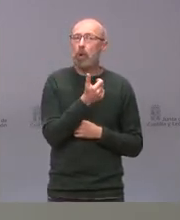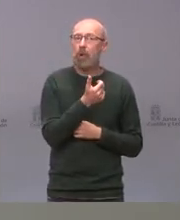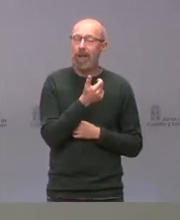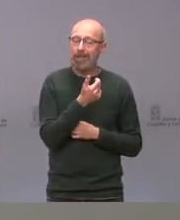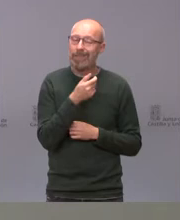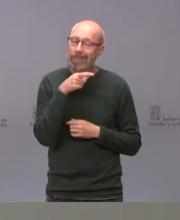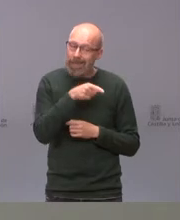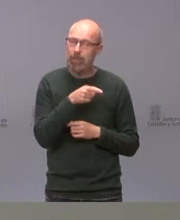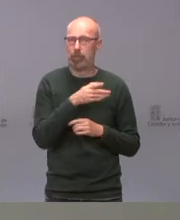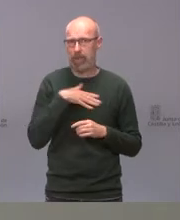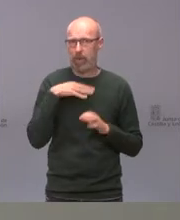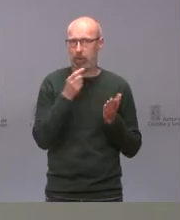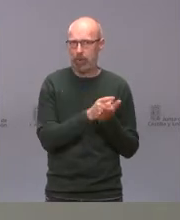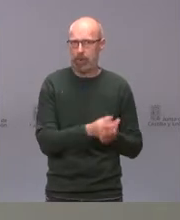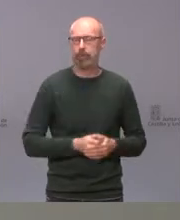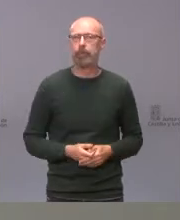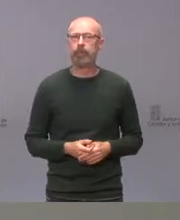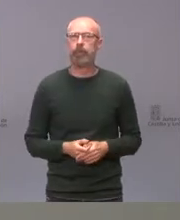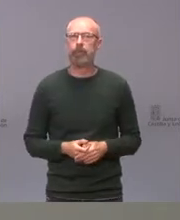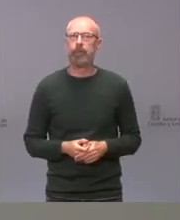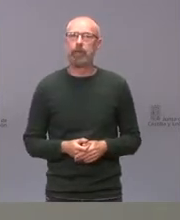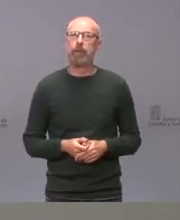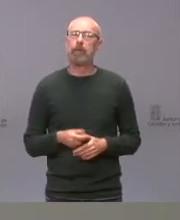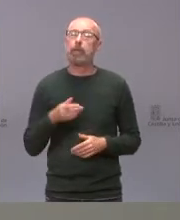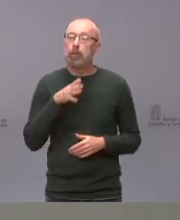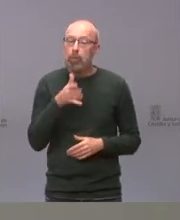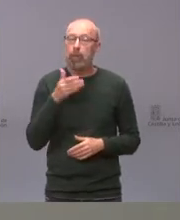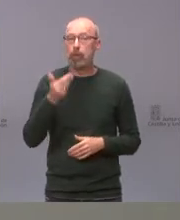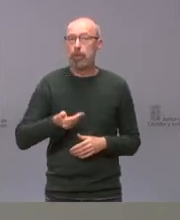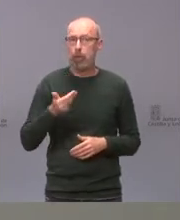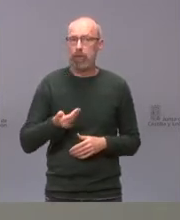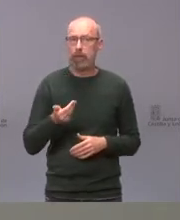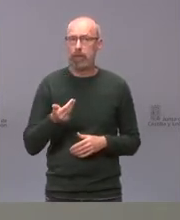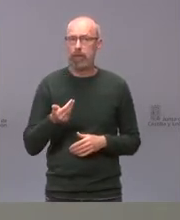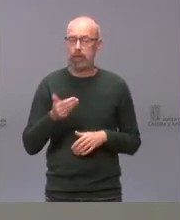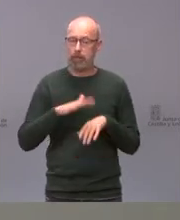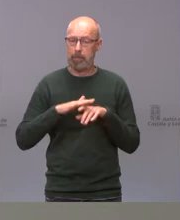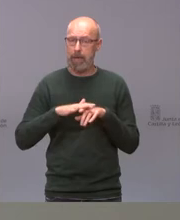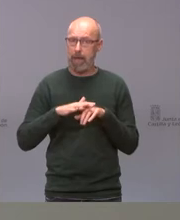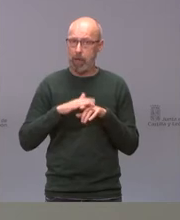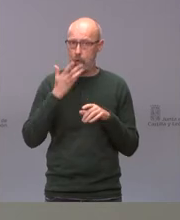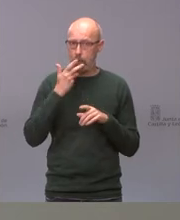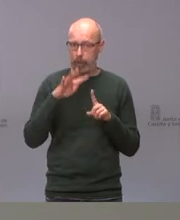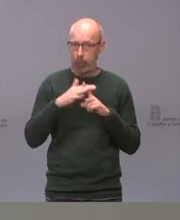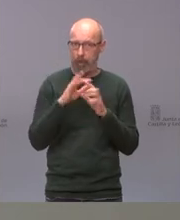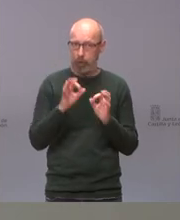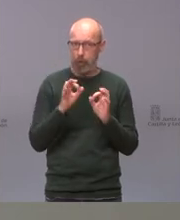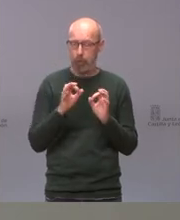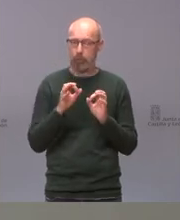tanto, sigue siendo muy importante a la hora de definir nuestra situación, no solamente la situación